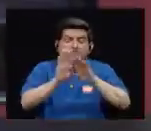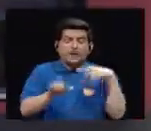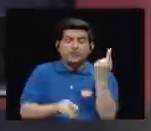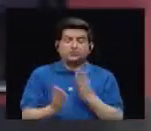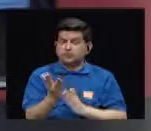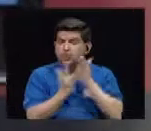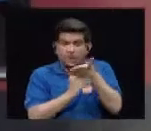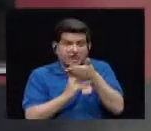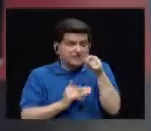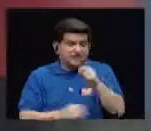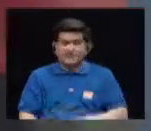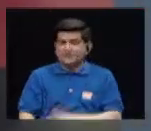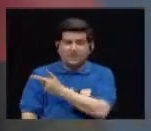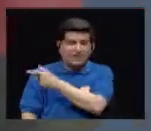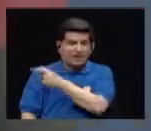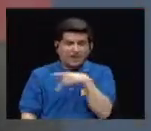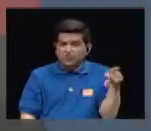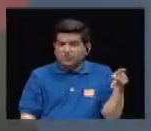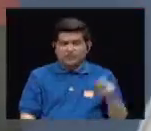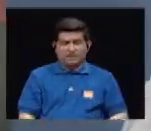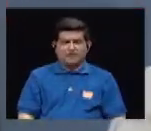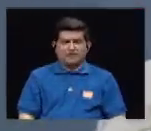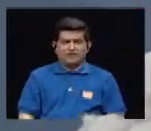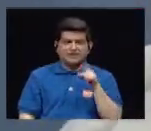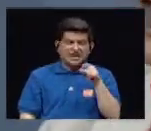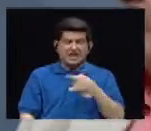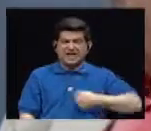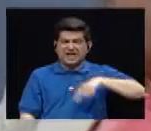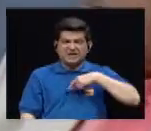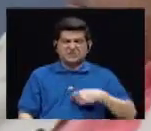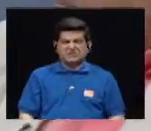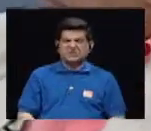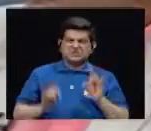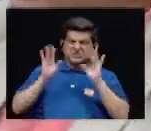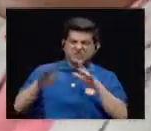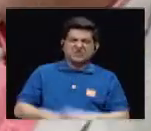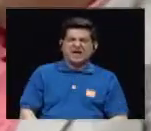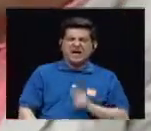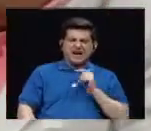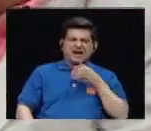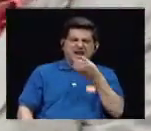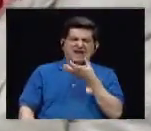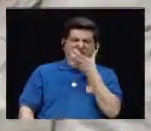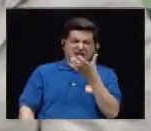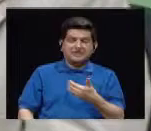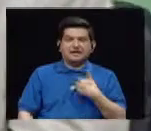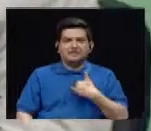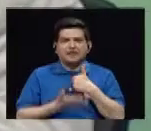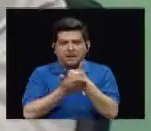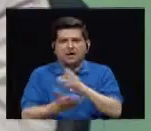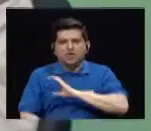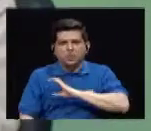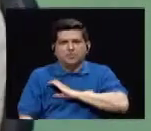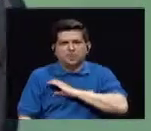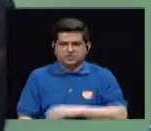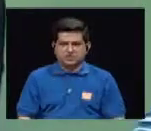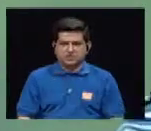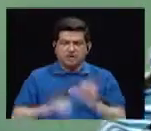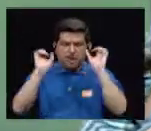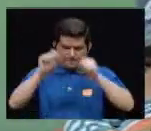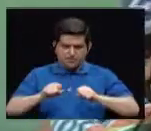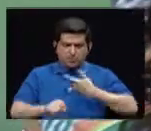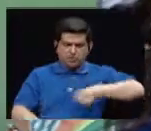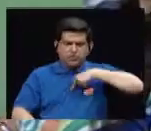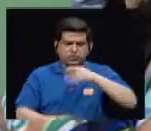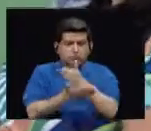forma de entrar a Punta Arenas es por La Angostura. Sí. Entonces nos odiaban, nos pitaban. Por dicho, tuvimos la colaboración de la policía y todo eso para